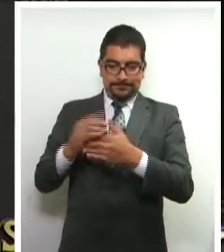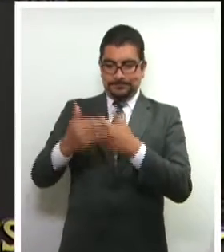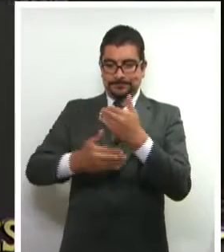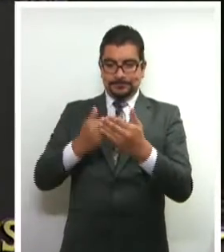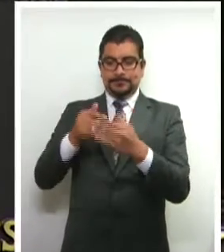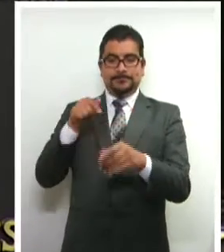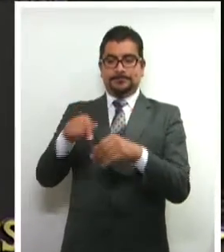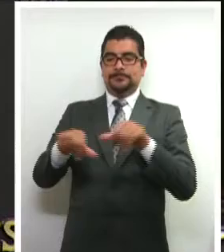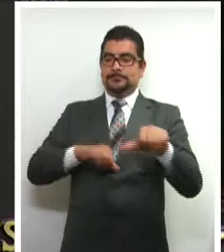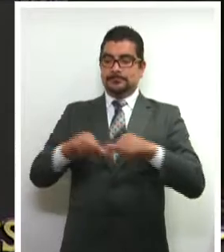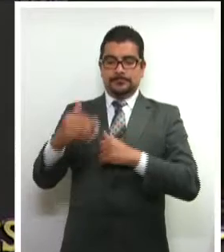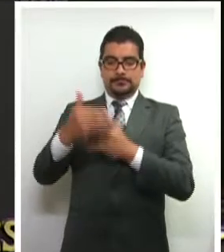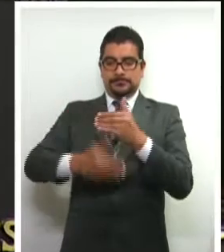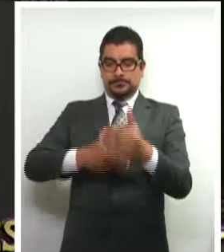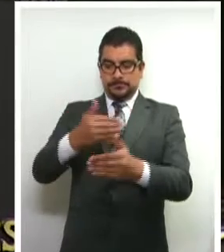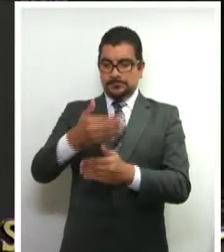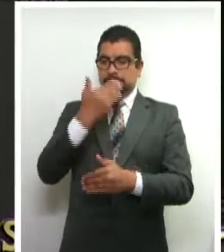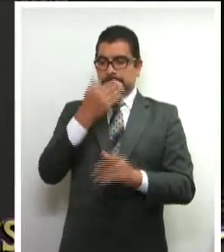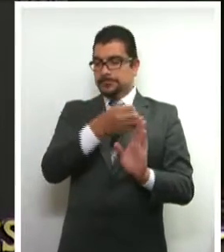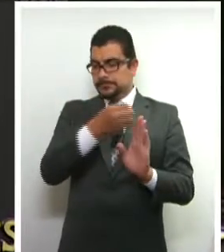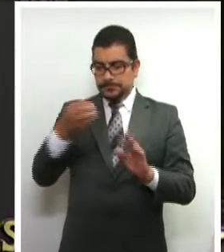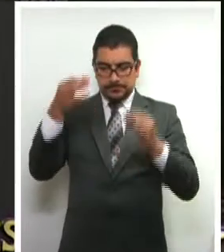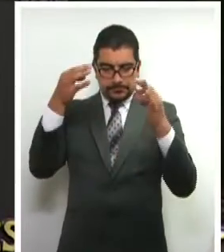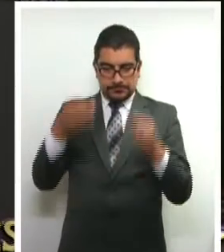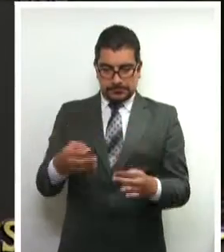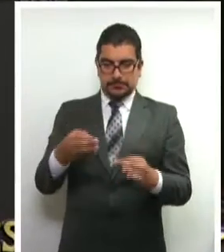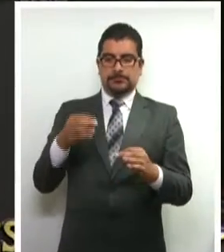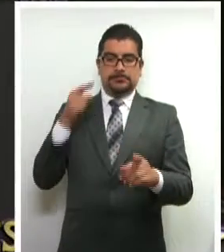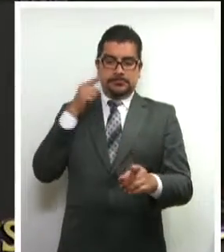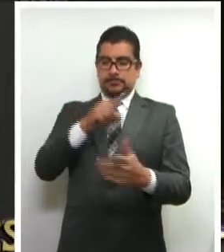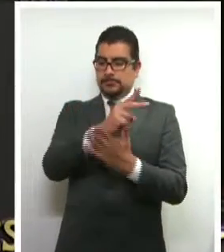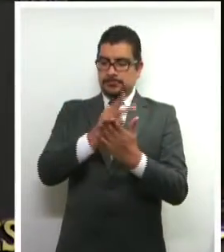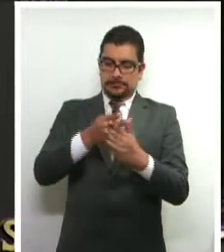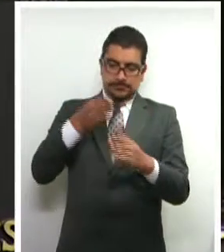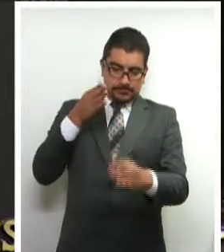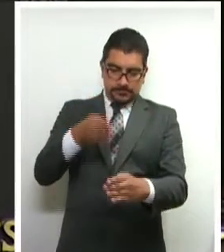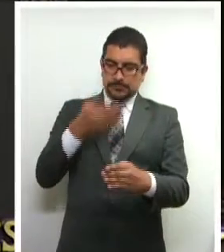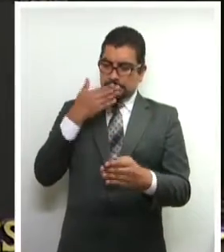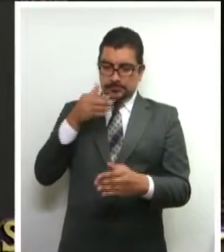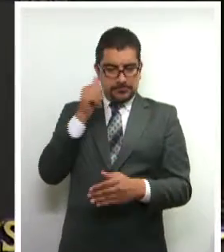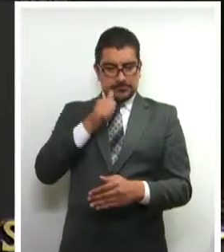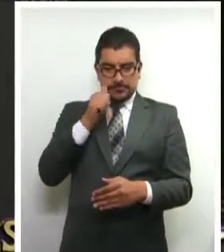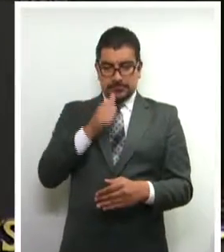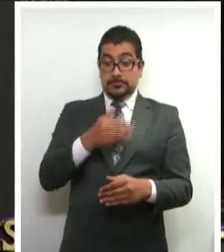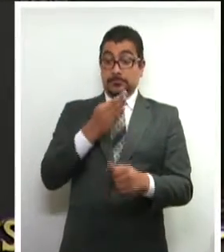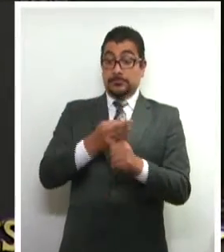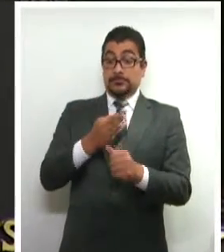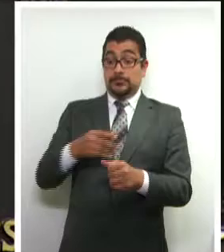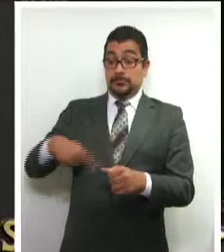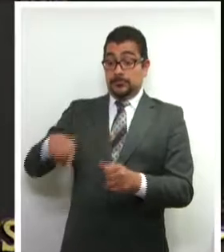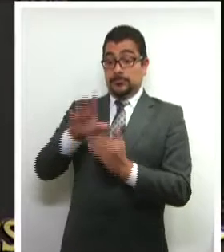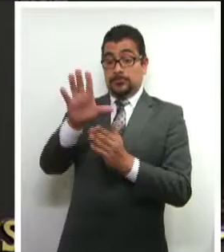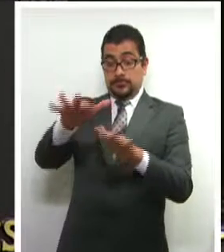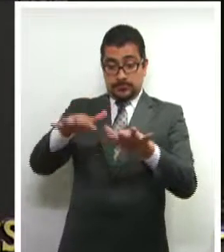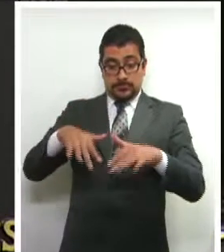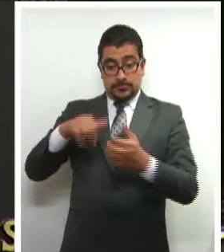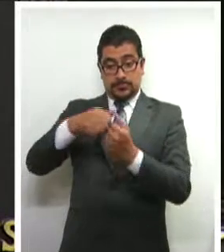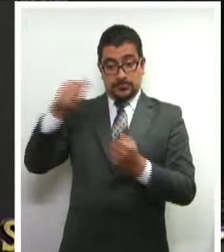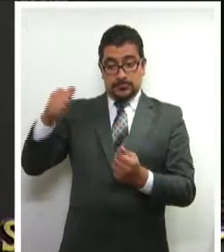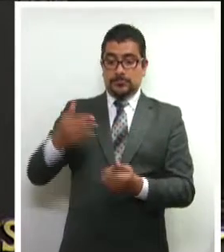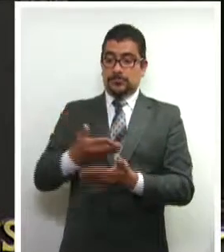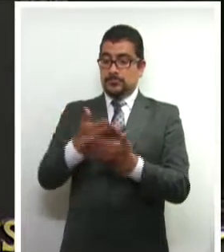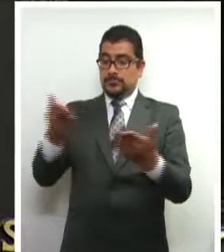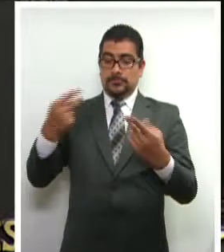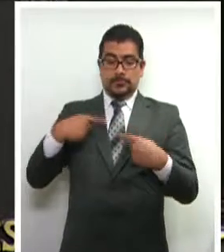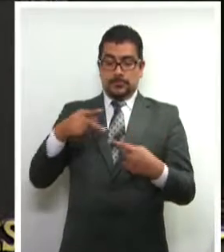las acciones sigan siendo ordenadas y llevadas a cabo desde una planeación central. Nosotros como constituyentes debemos proporcionar a las y los